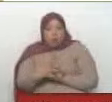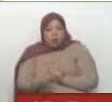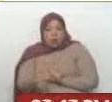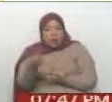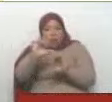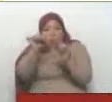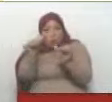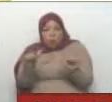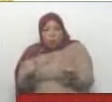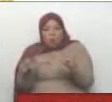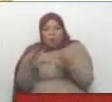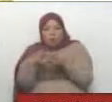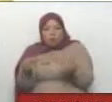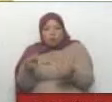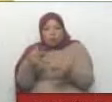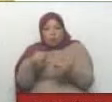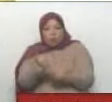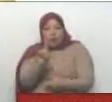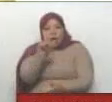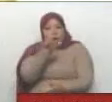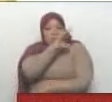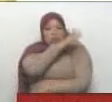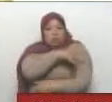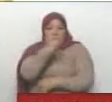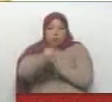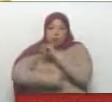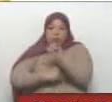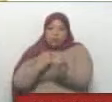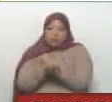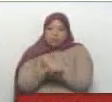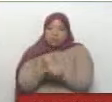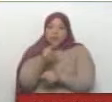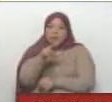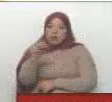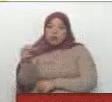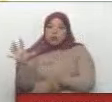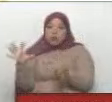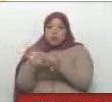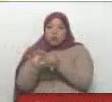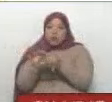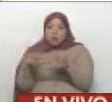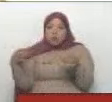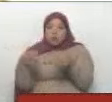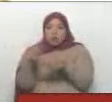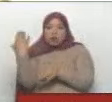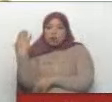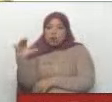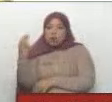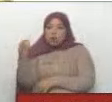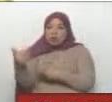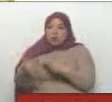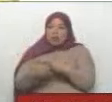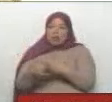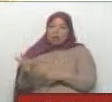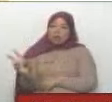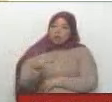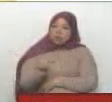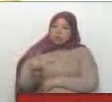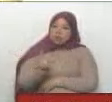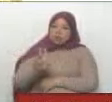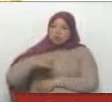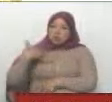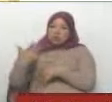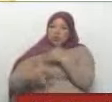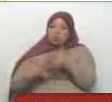artistas, todos grandes artistas internacionales, más de 30, se unieron en la frontera con Colombia para atacar a Venezuela, ¿se